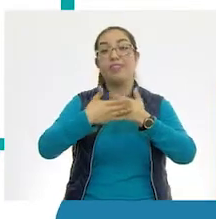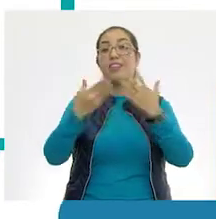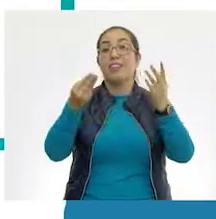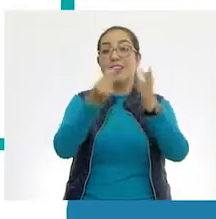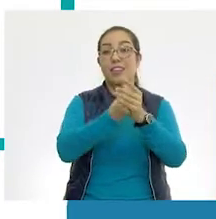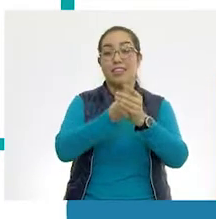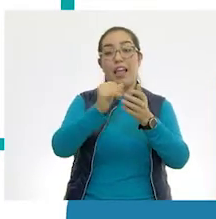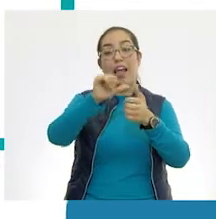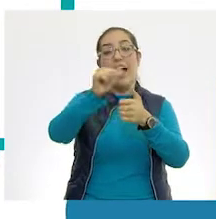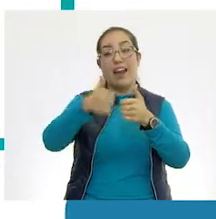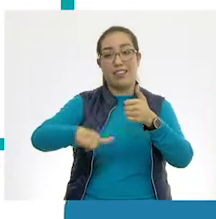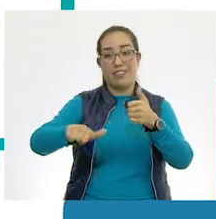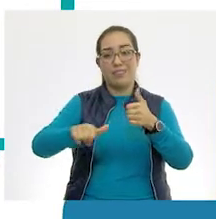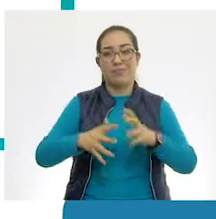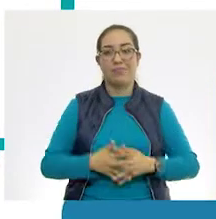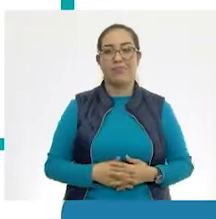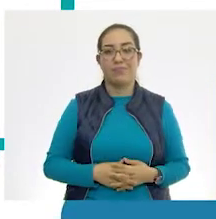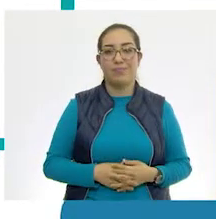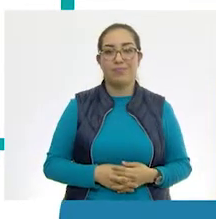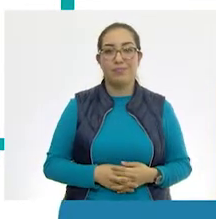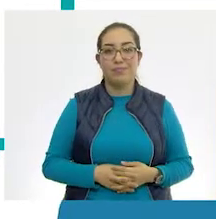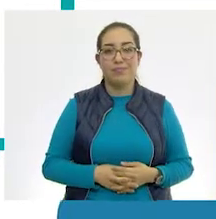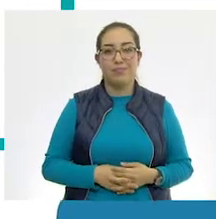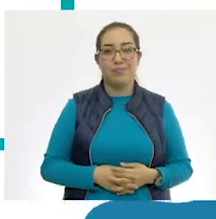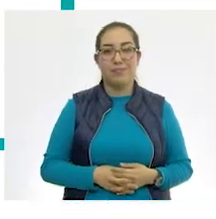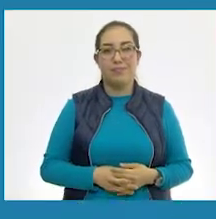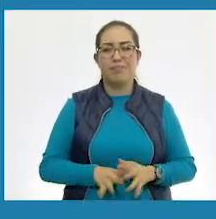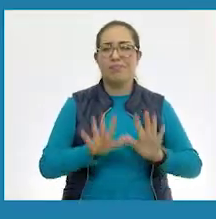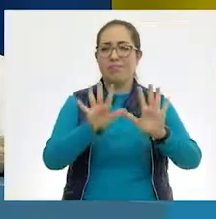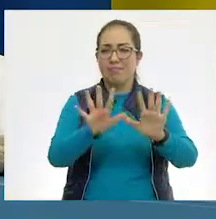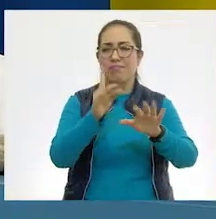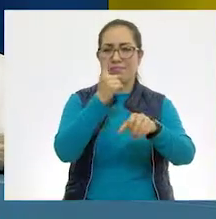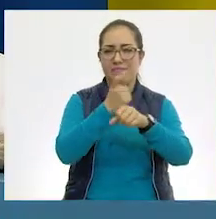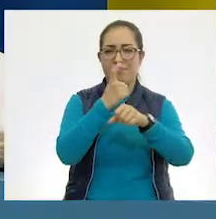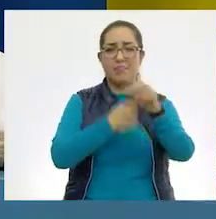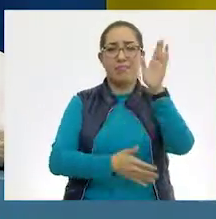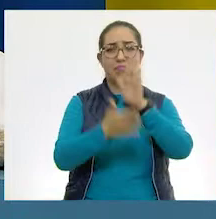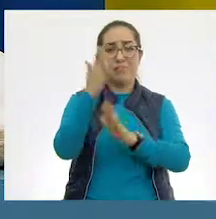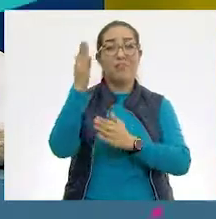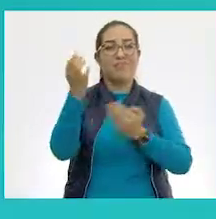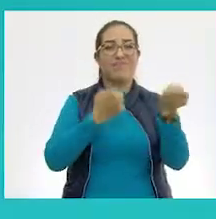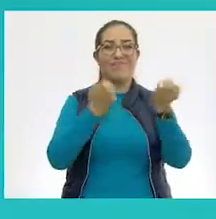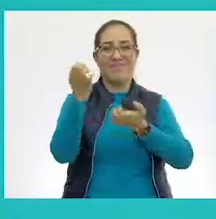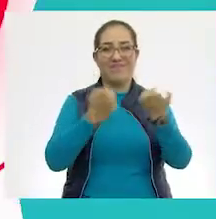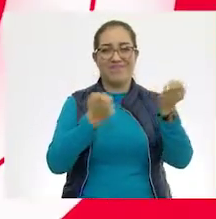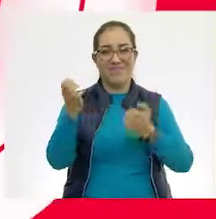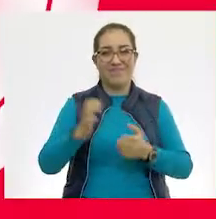continuación, artes. Pero antes, a movernos un poco.